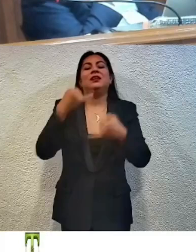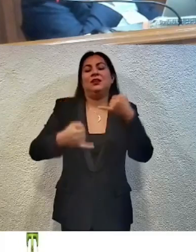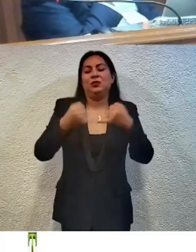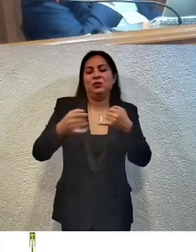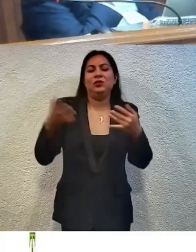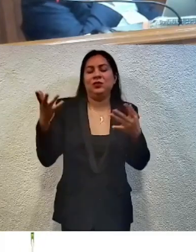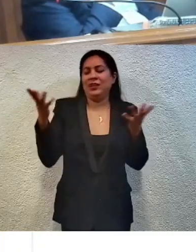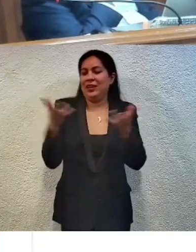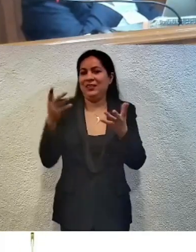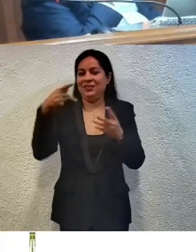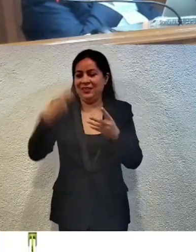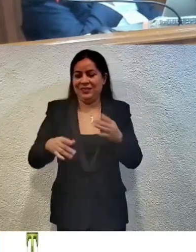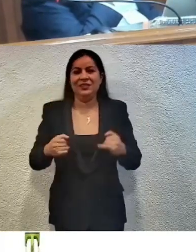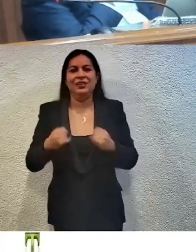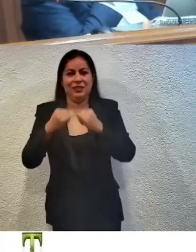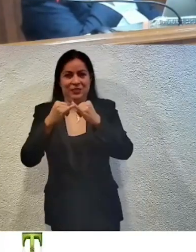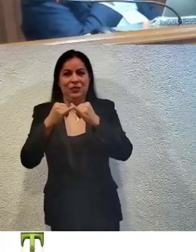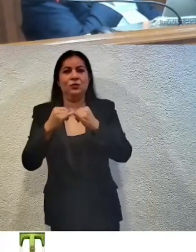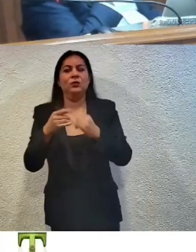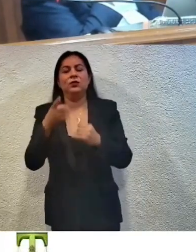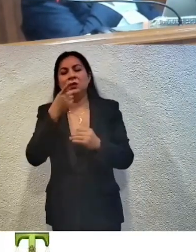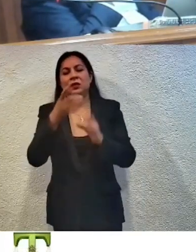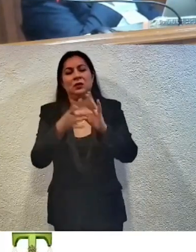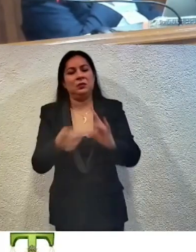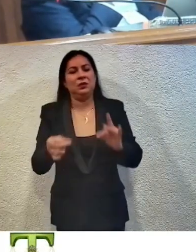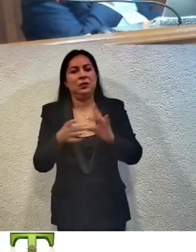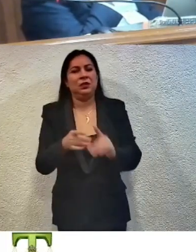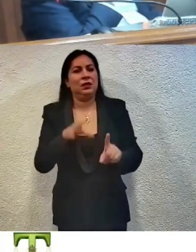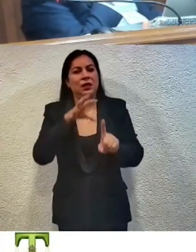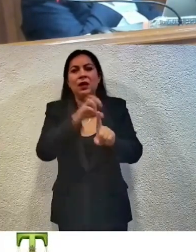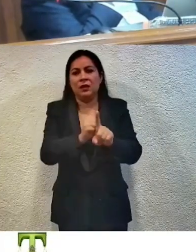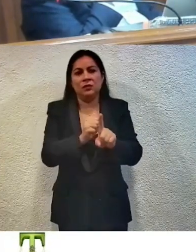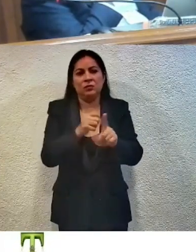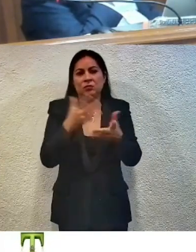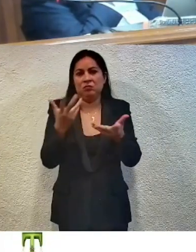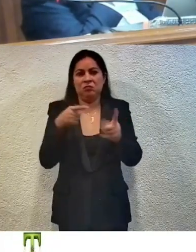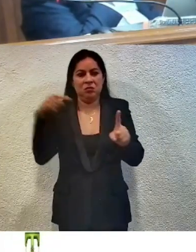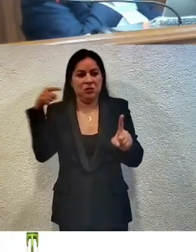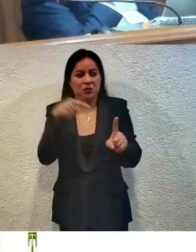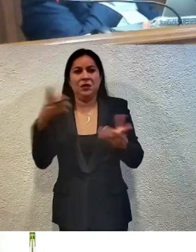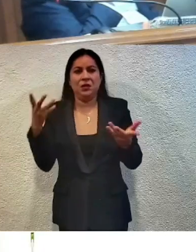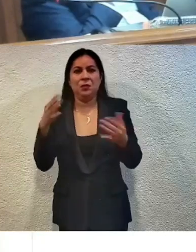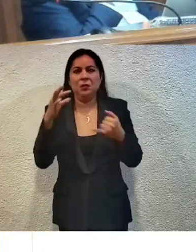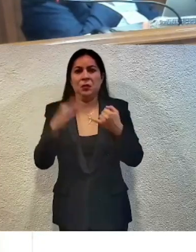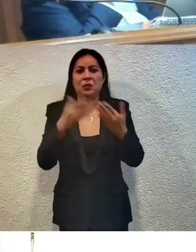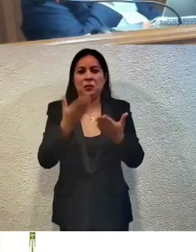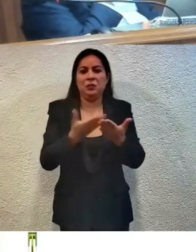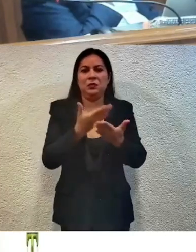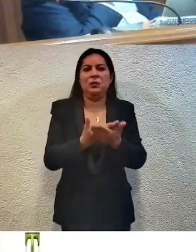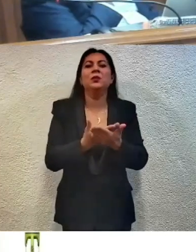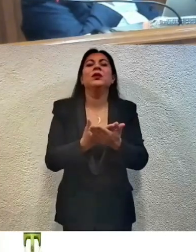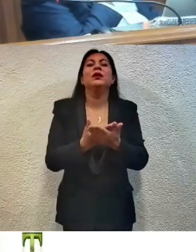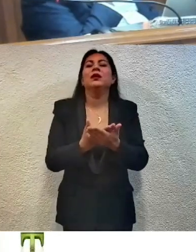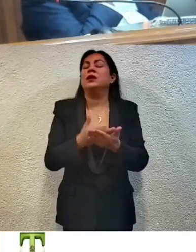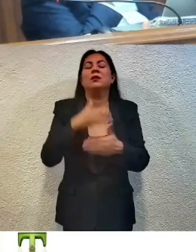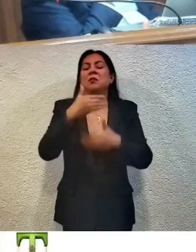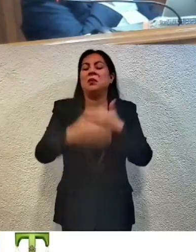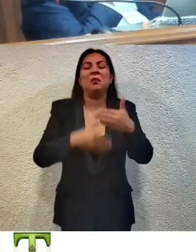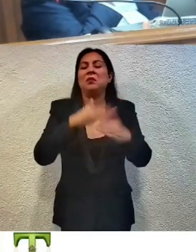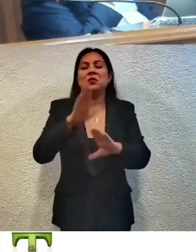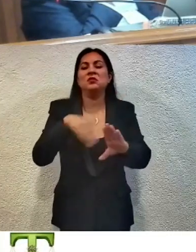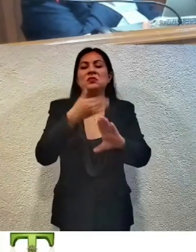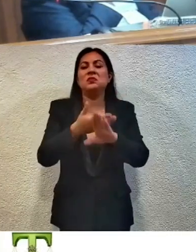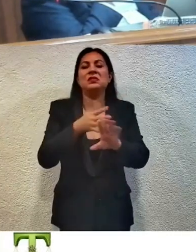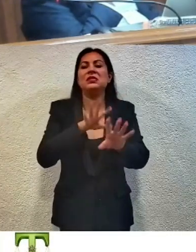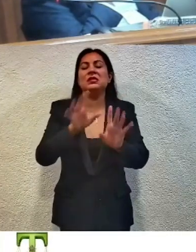este órgano jurisdiccional, se advierte que alcanzó su pretensión. Por último, se propone calificar de inoperantes los agravios